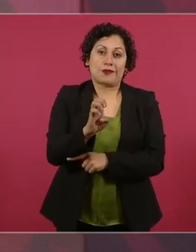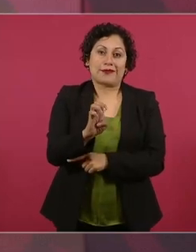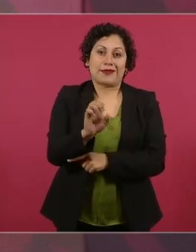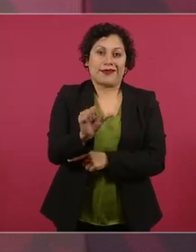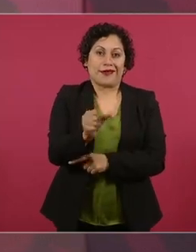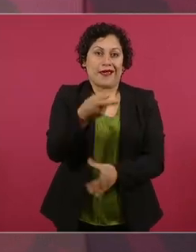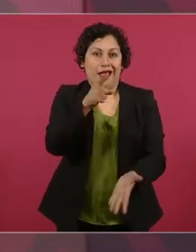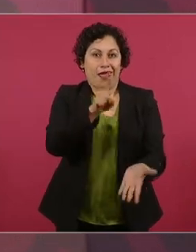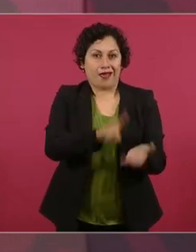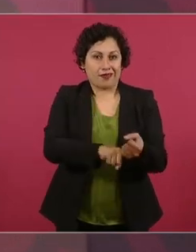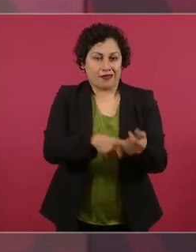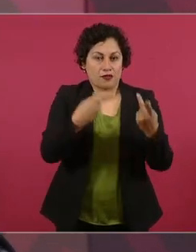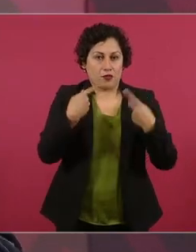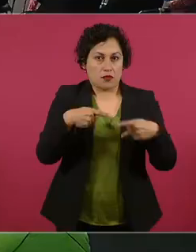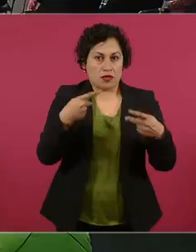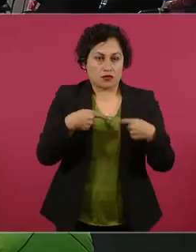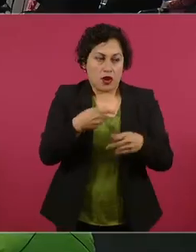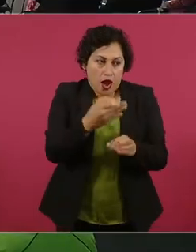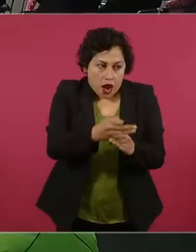actual o